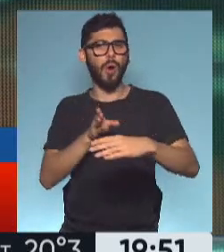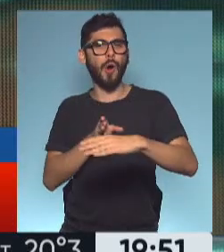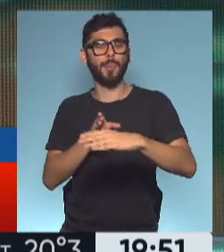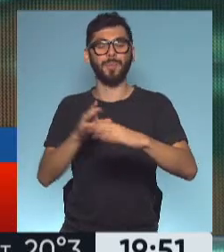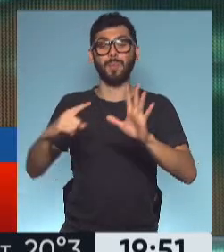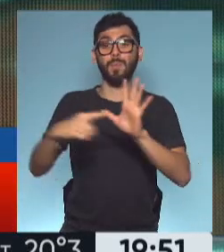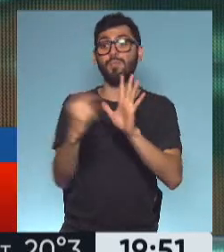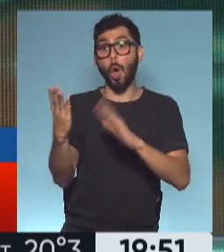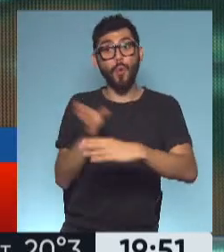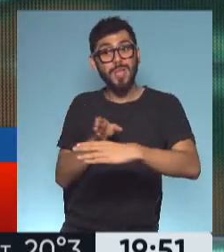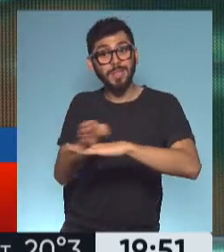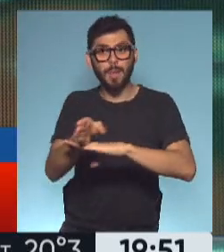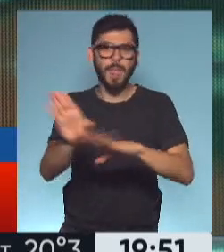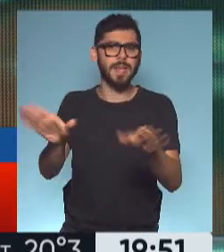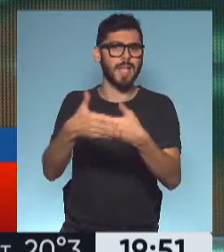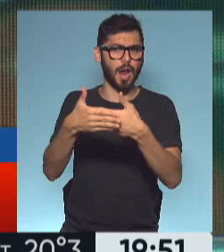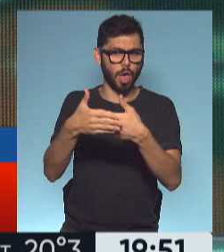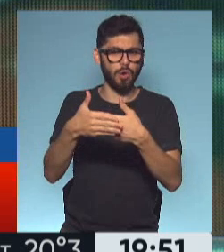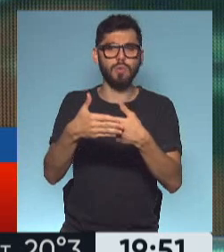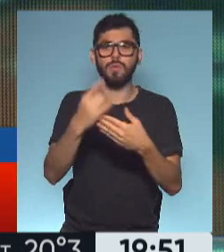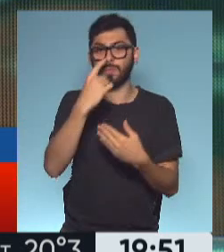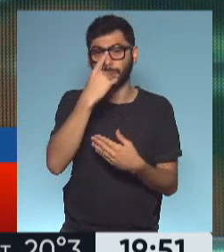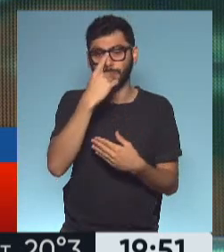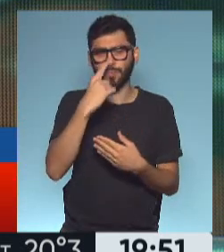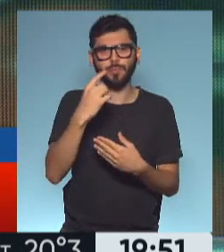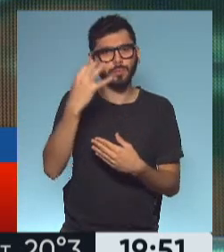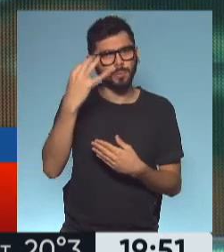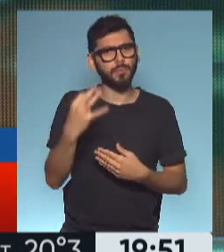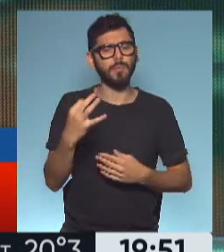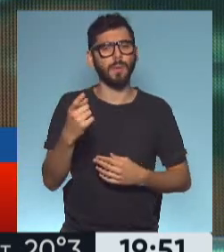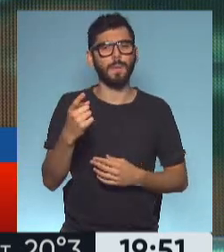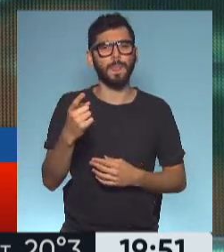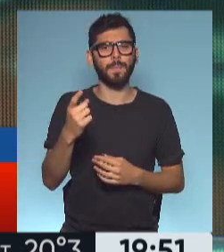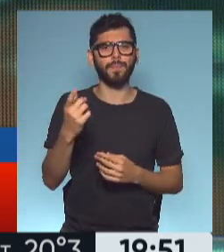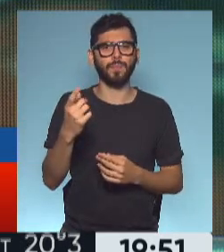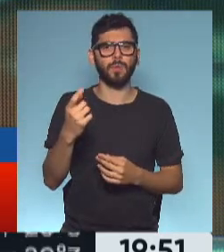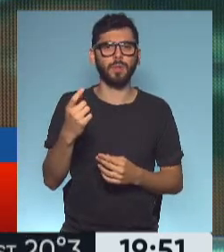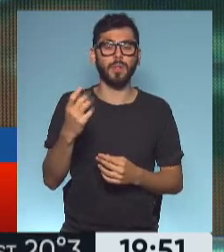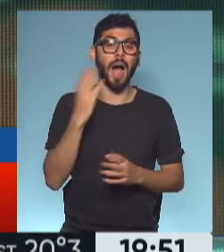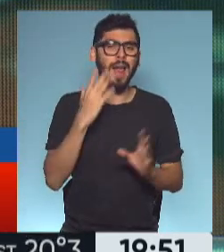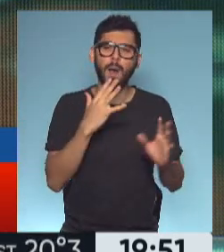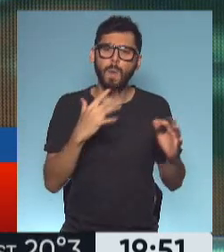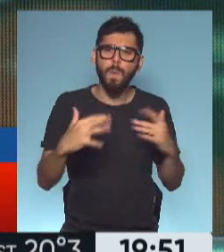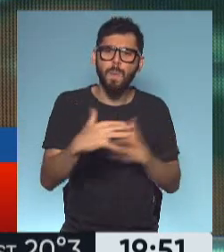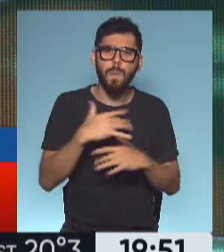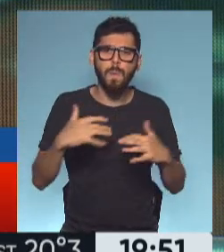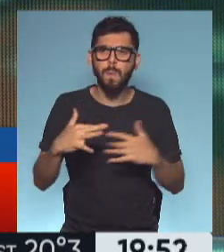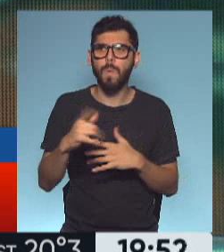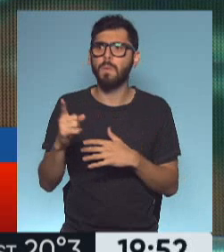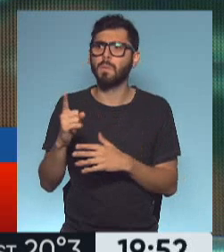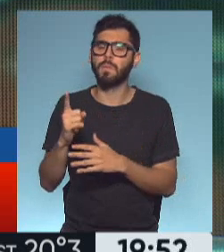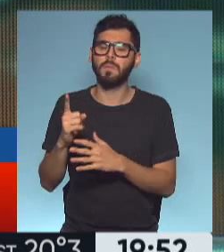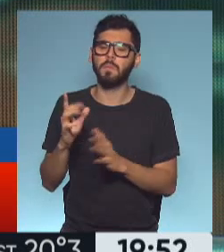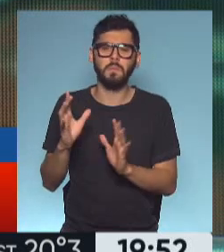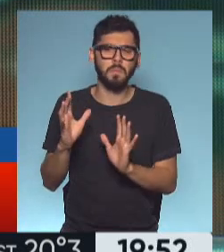estar cerrados. No mencionó lo que era una aversión durante buena parte de la tarde, alguna moderación en